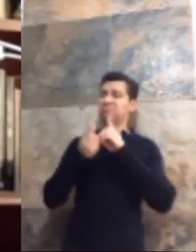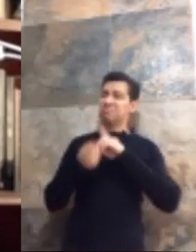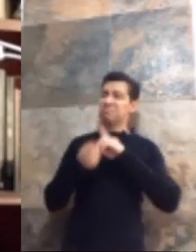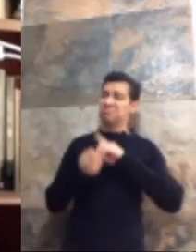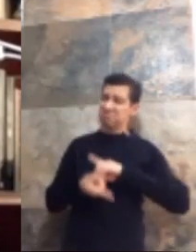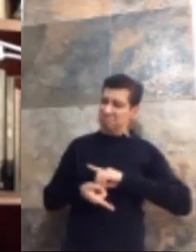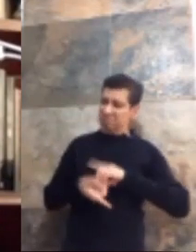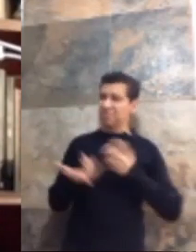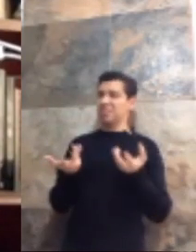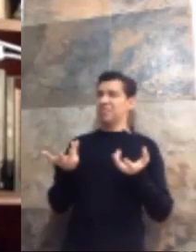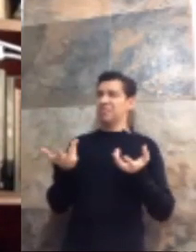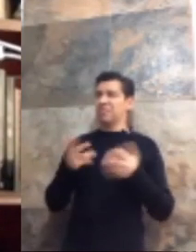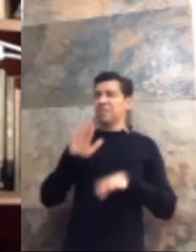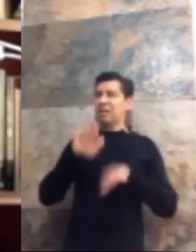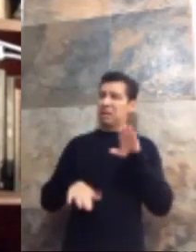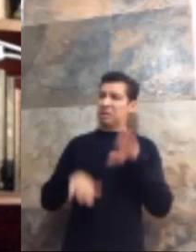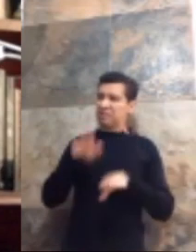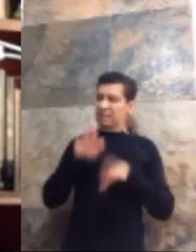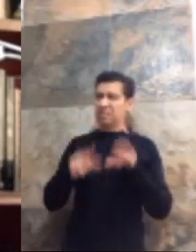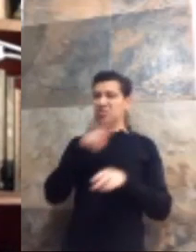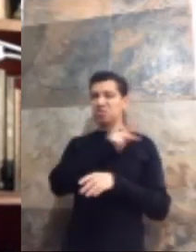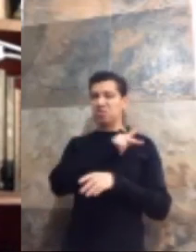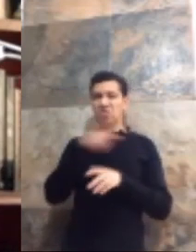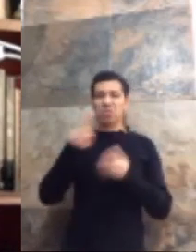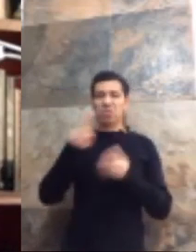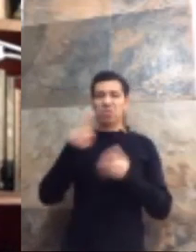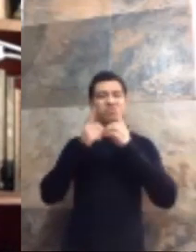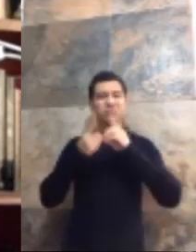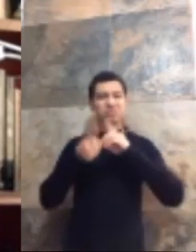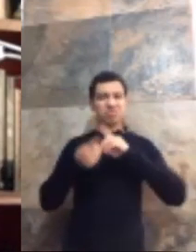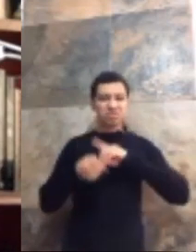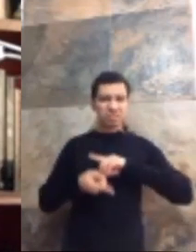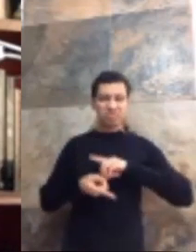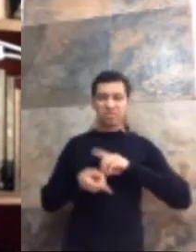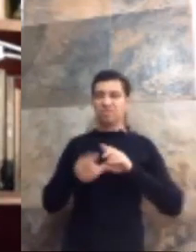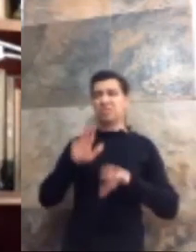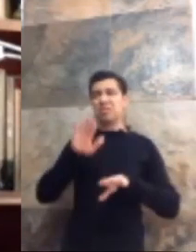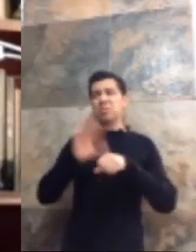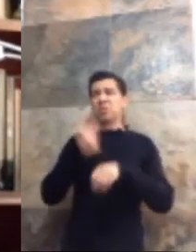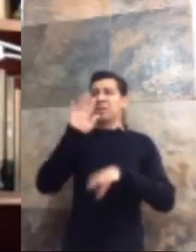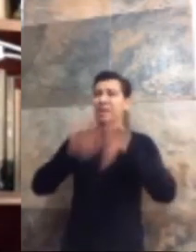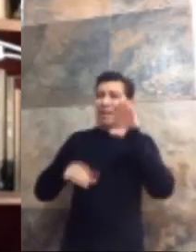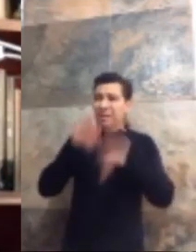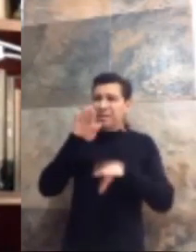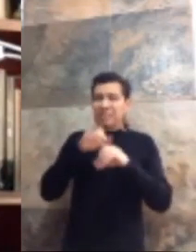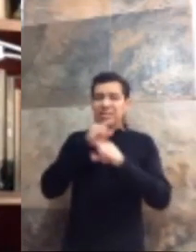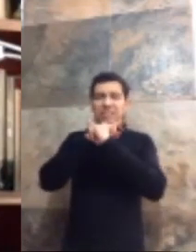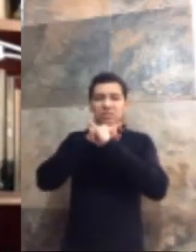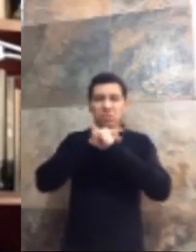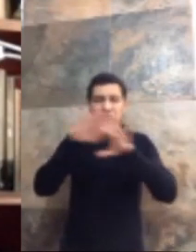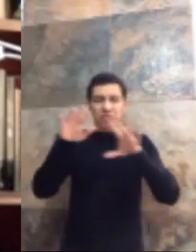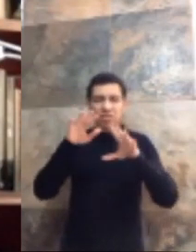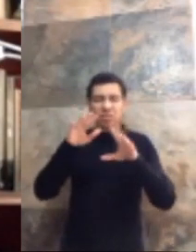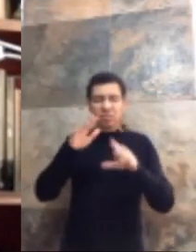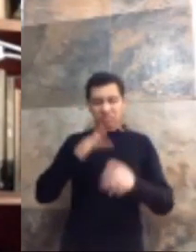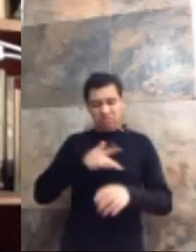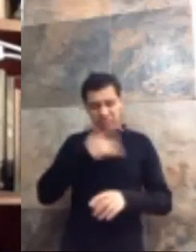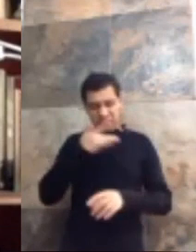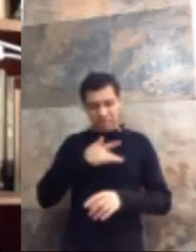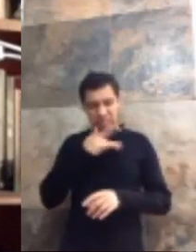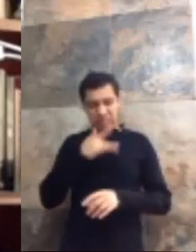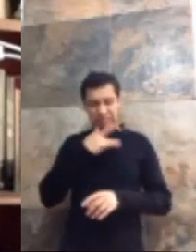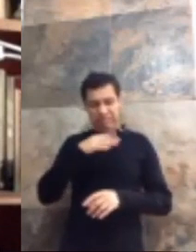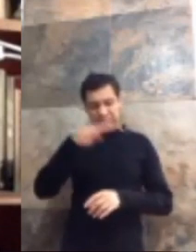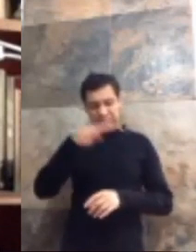parte de la que mencionaste son muchas reacciones que parecen ser negativas, pero creo que el mensaje